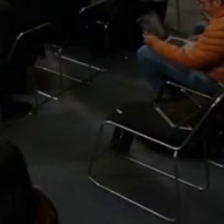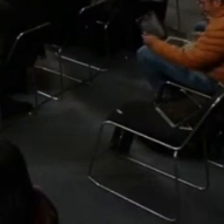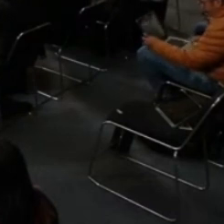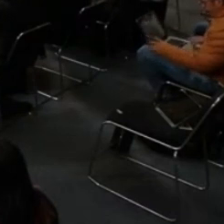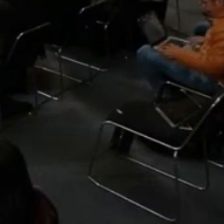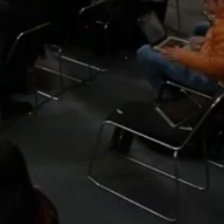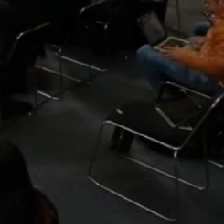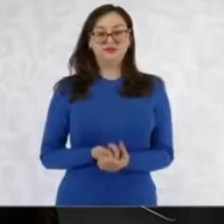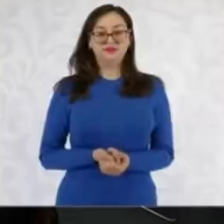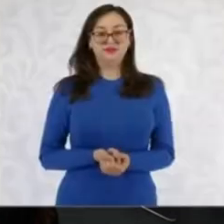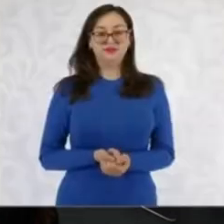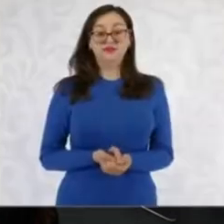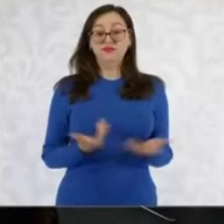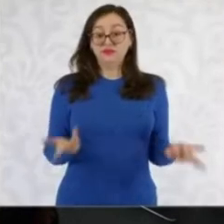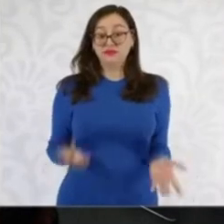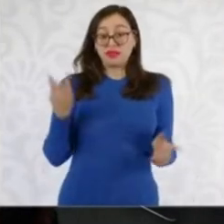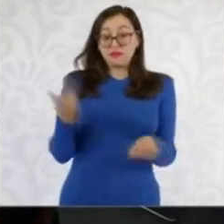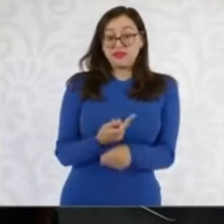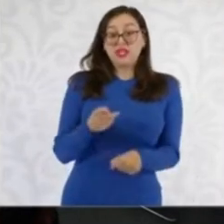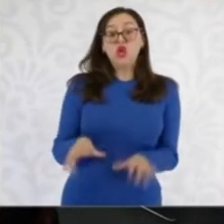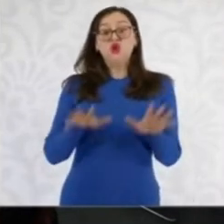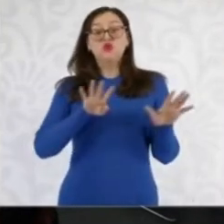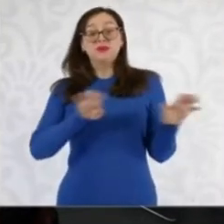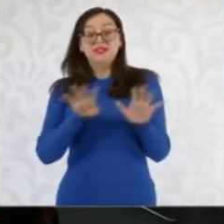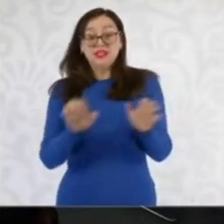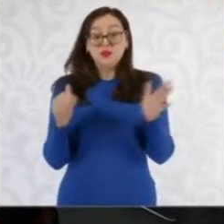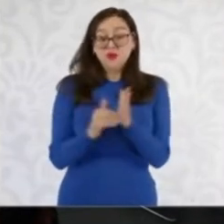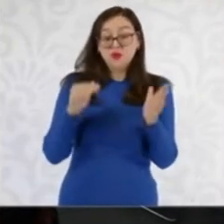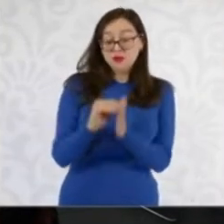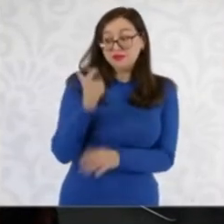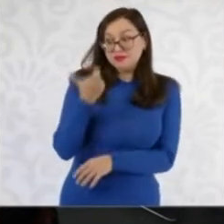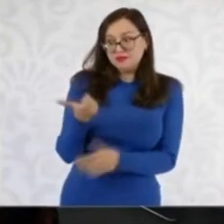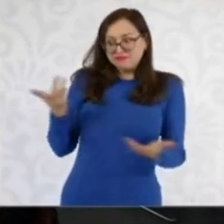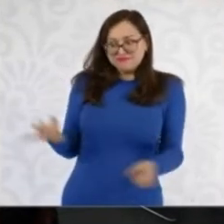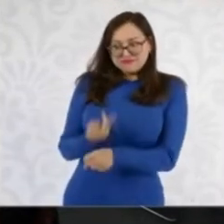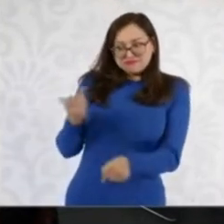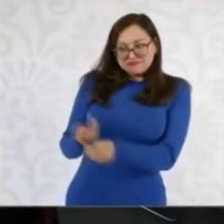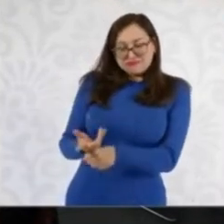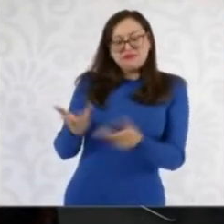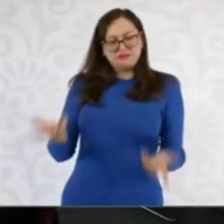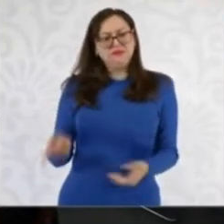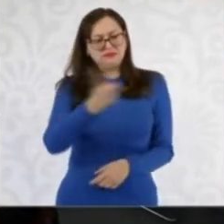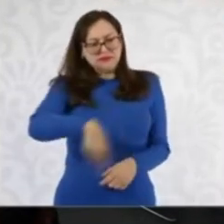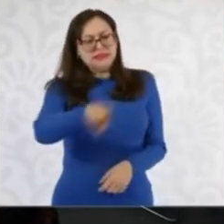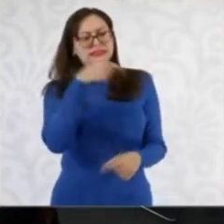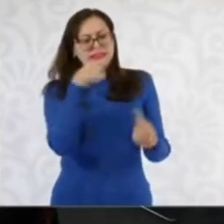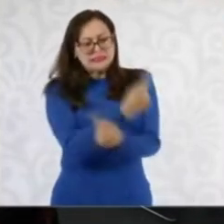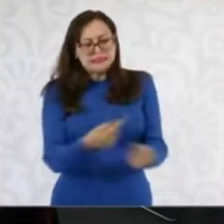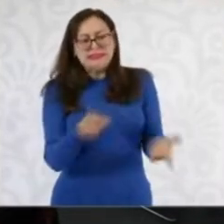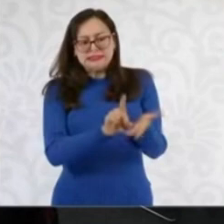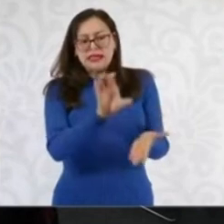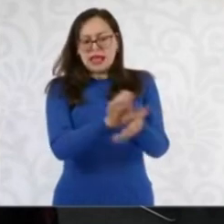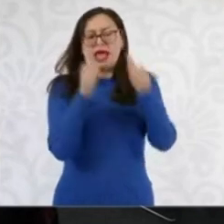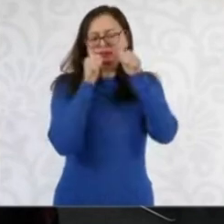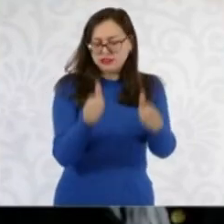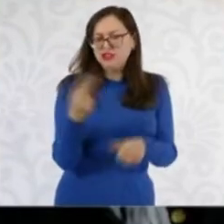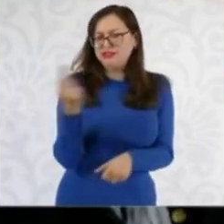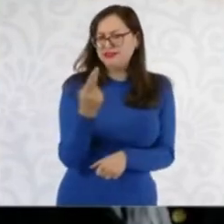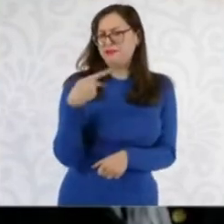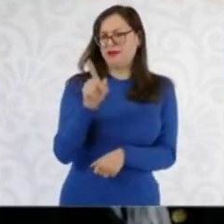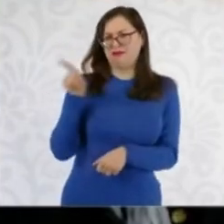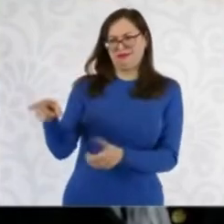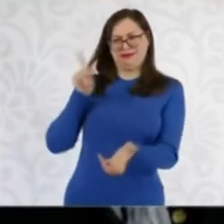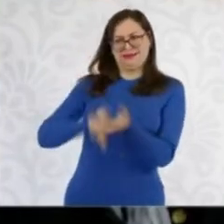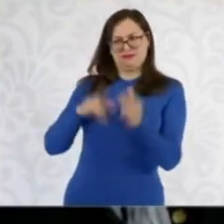de pesos que pudieran destinarse a otro objetivo. Sabemos que también hay que atender a los niños con discapacidad, pero sí genera pues cierta